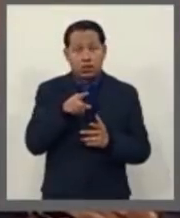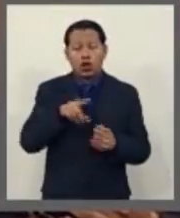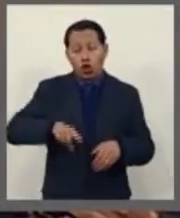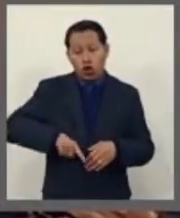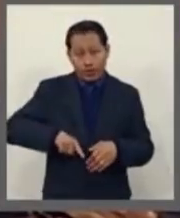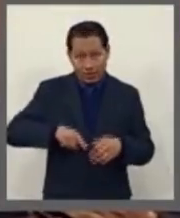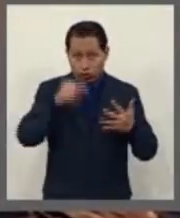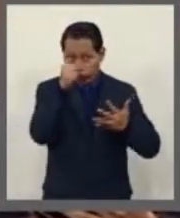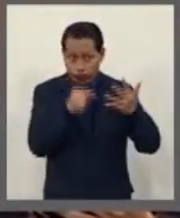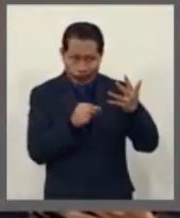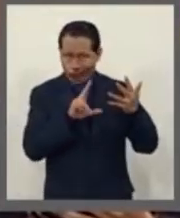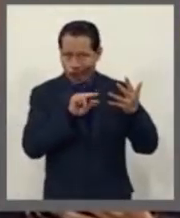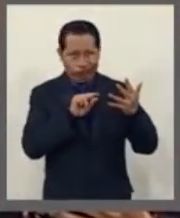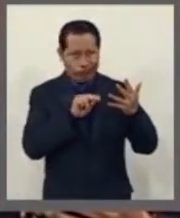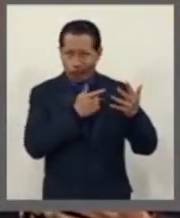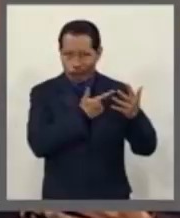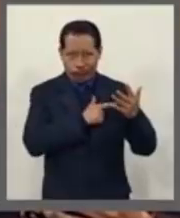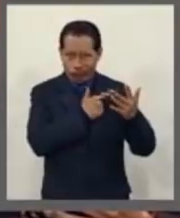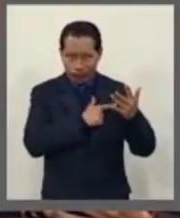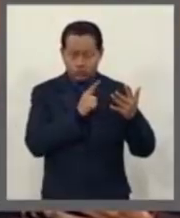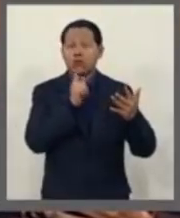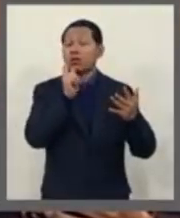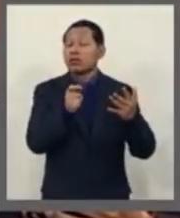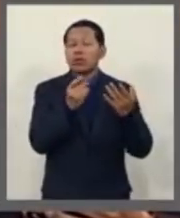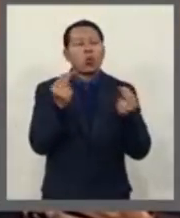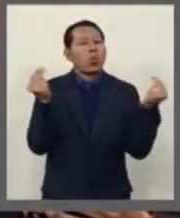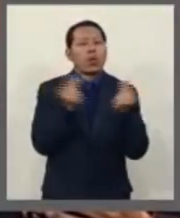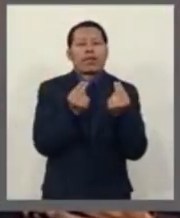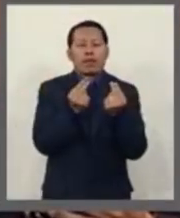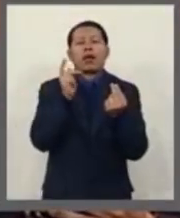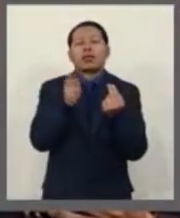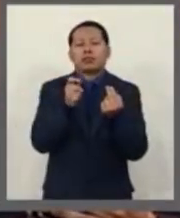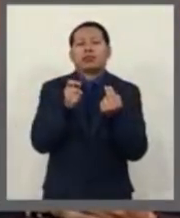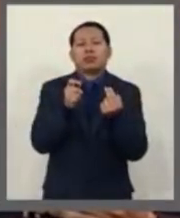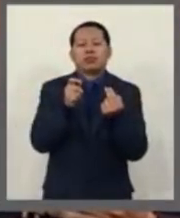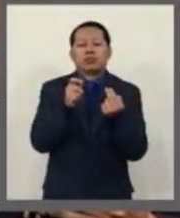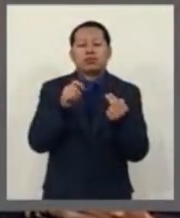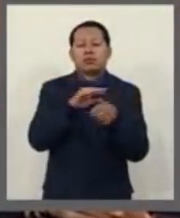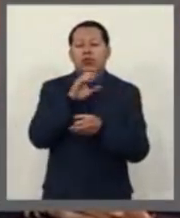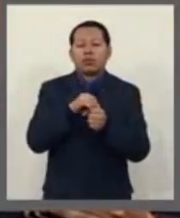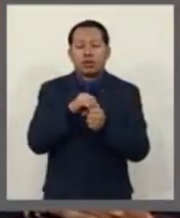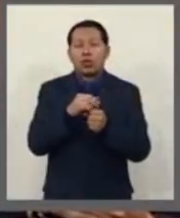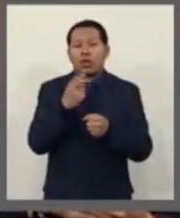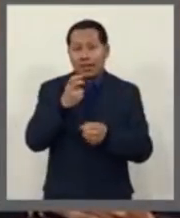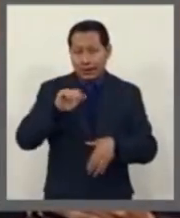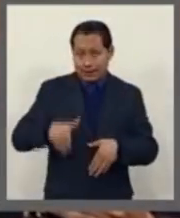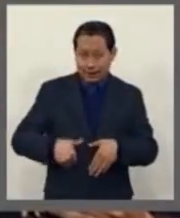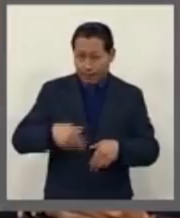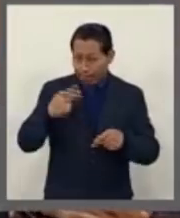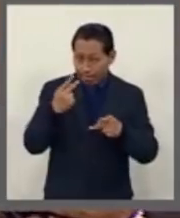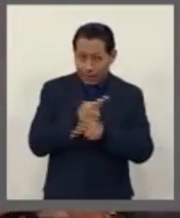una de las voces que no compartían Los criterios del gobierno es